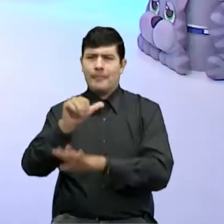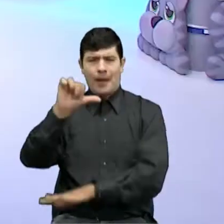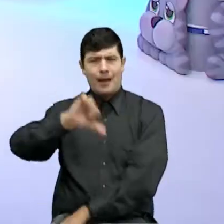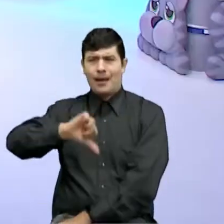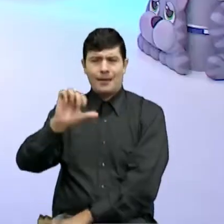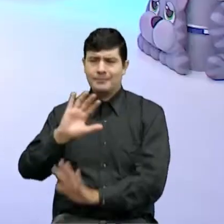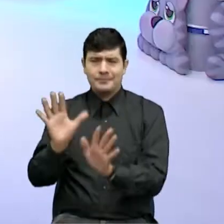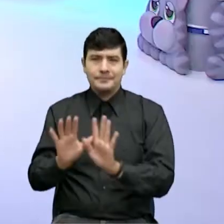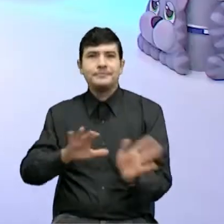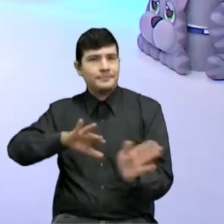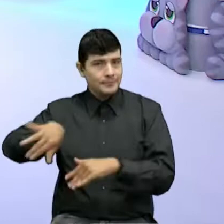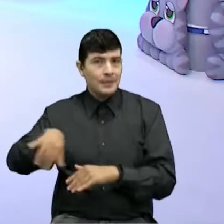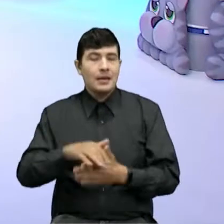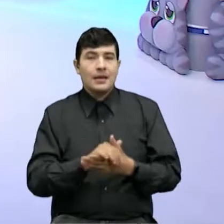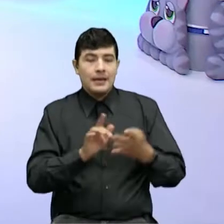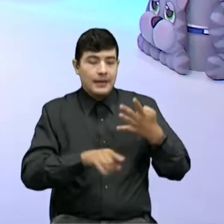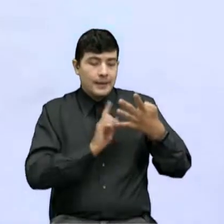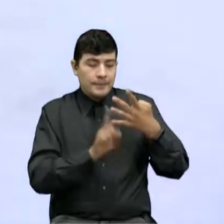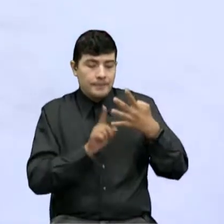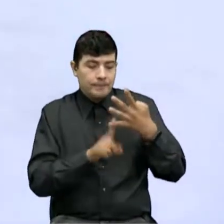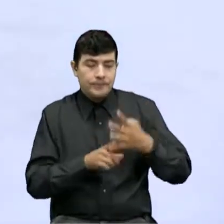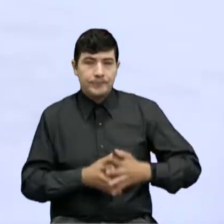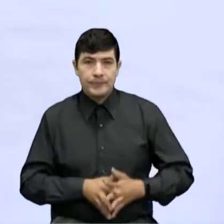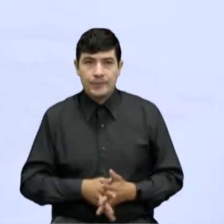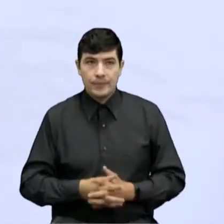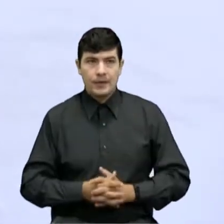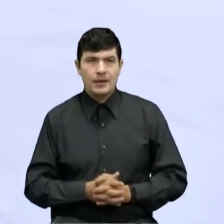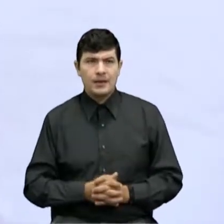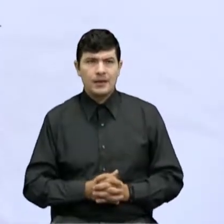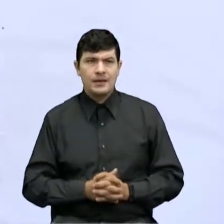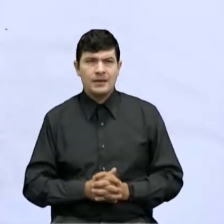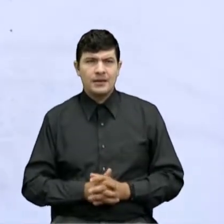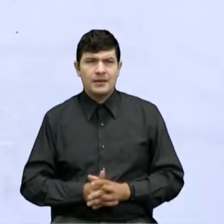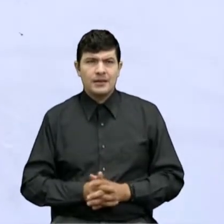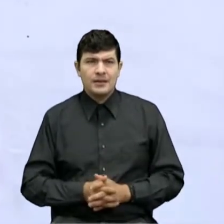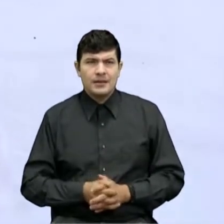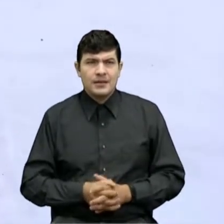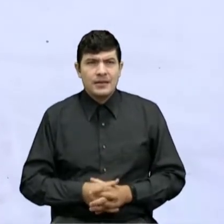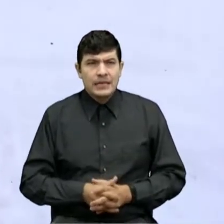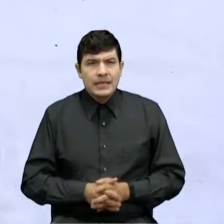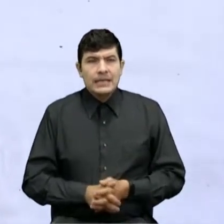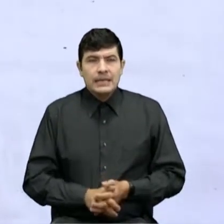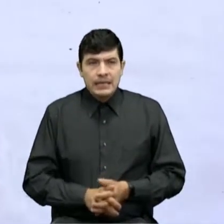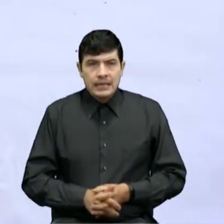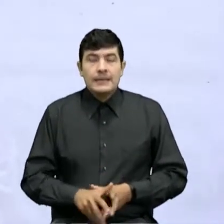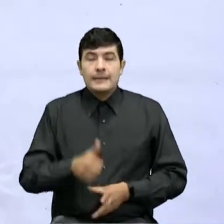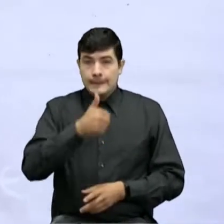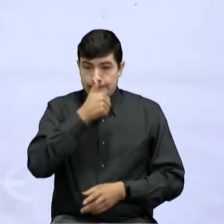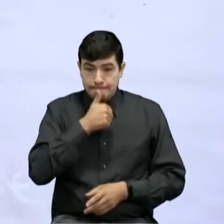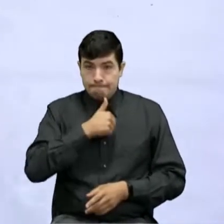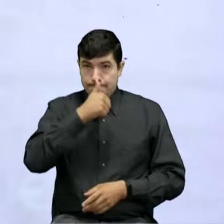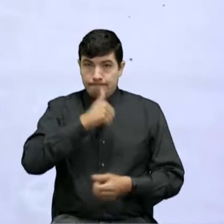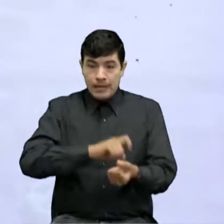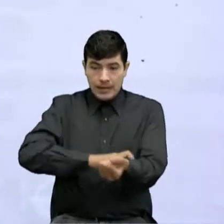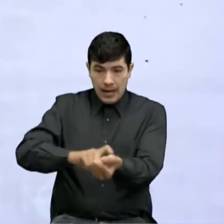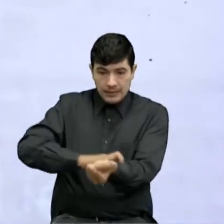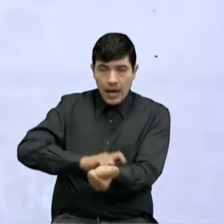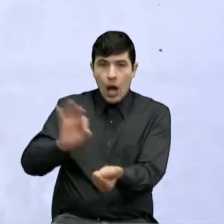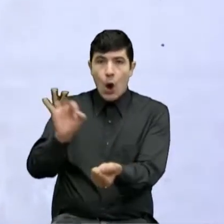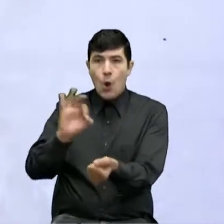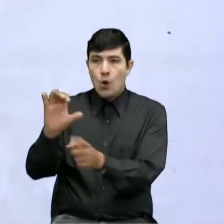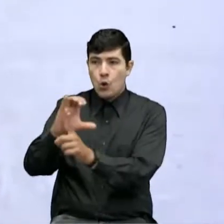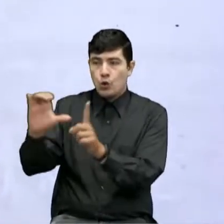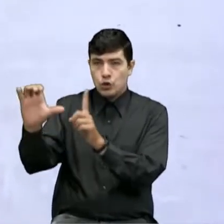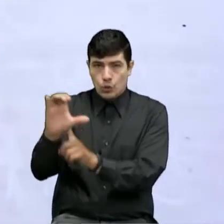cultural es cuando se dirige el odio o la intolerancia hacia personas de determinada raza u origen racial o